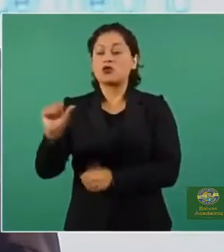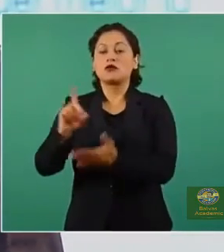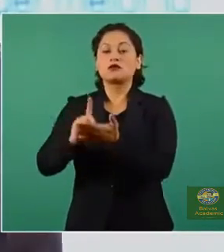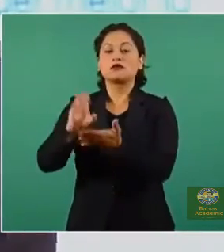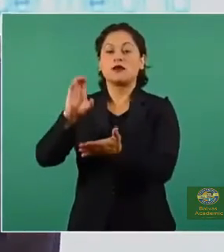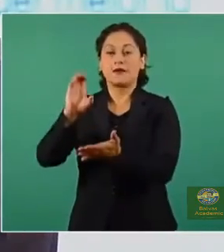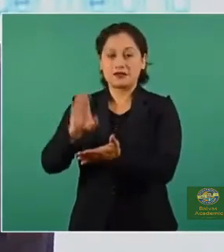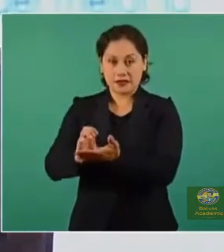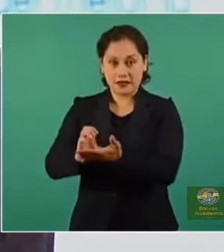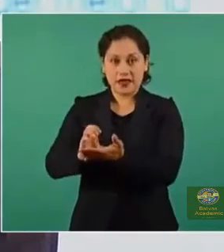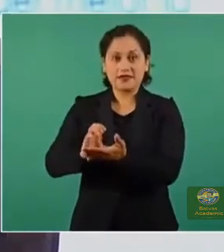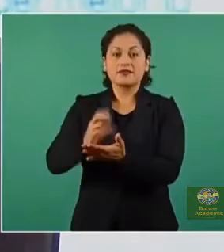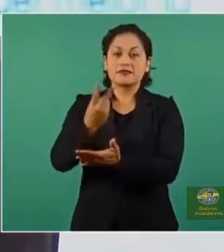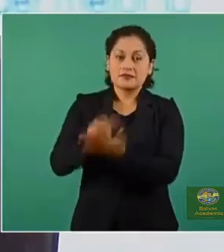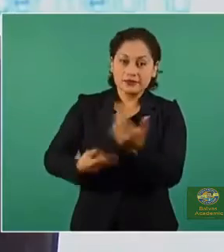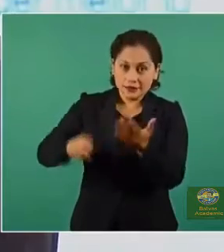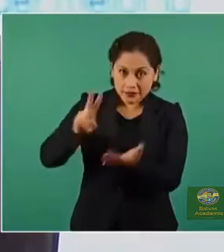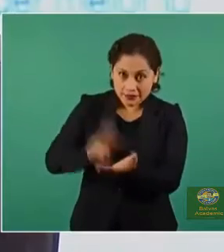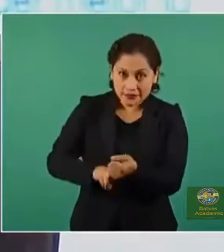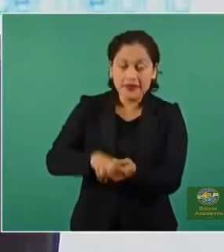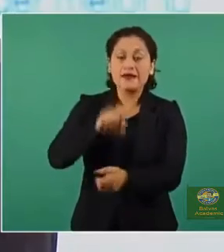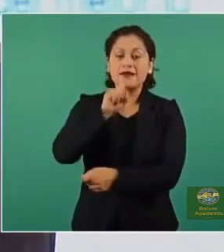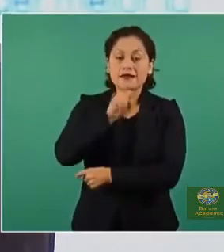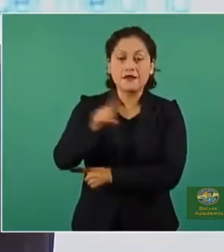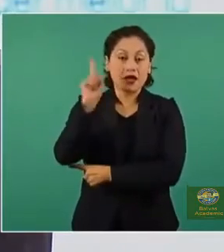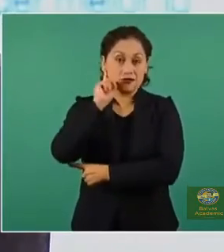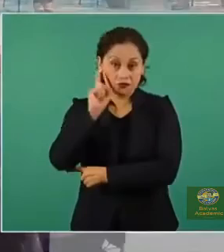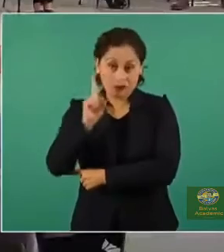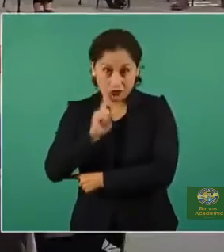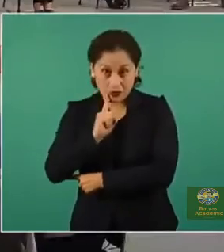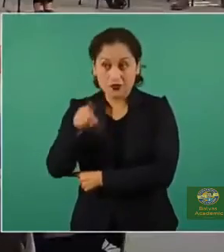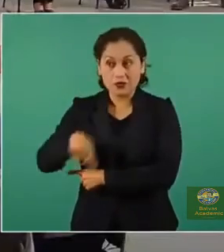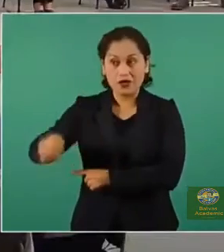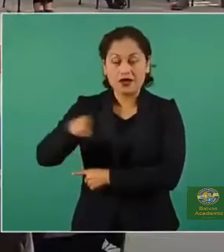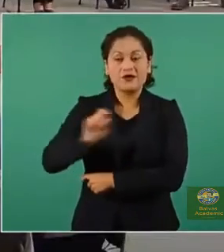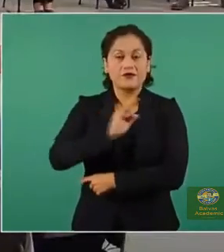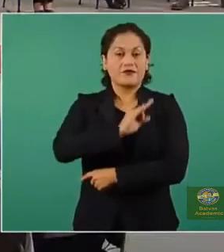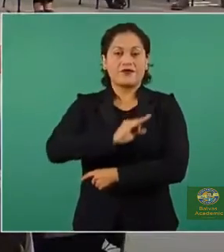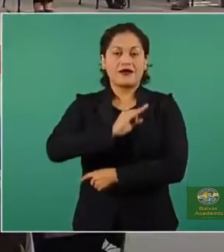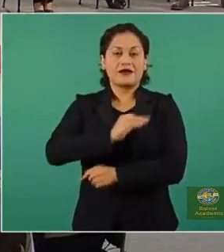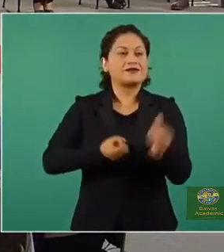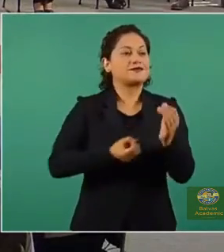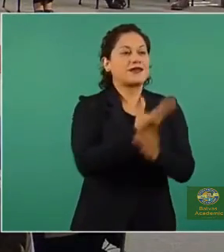motriz múltiple y auditiva les hace feliz salir de casa.